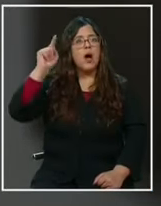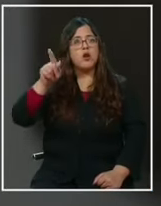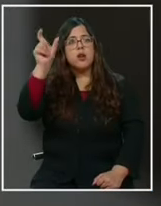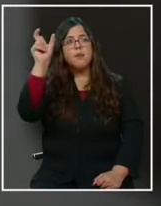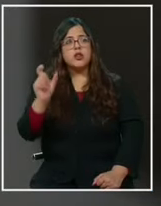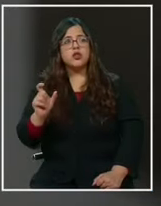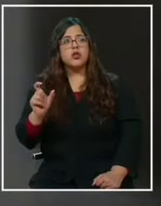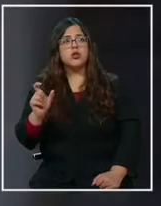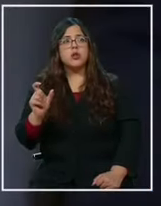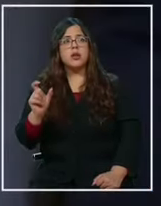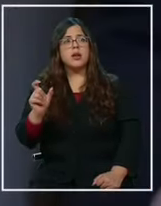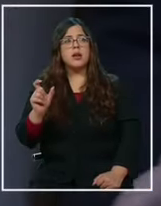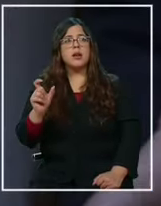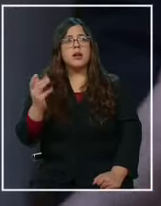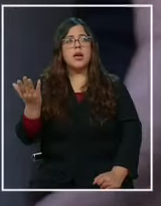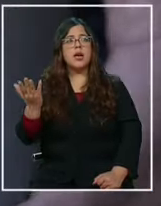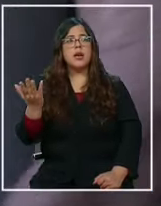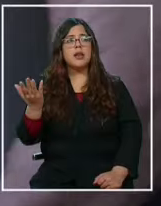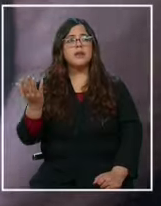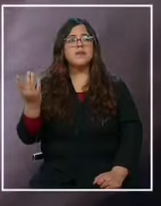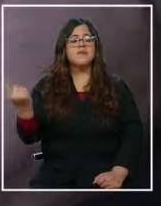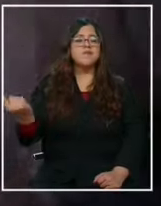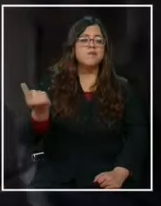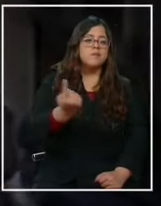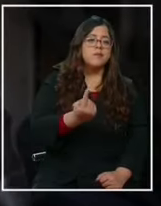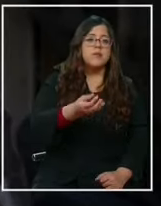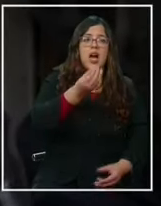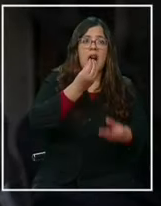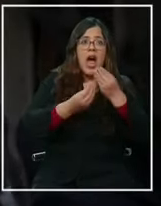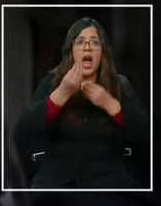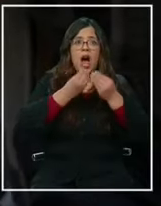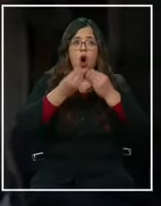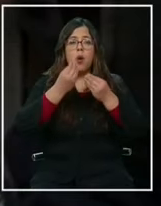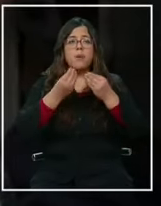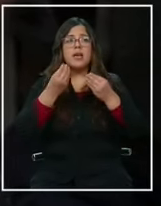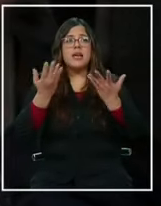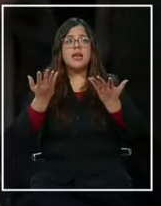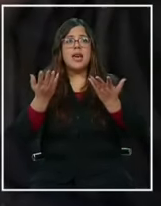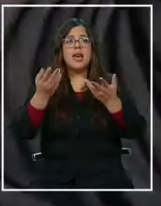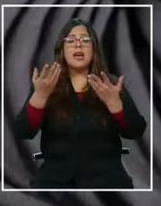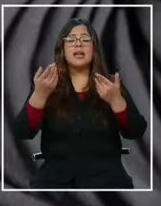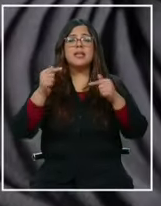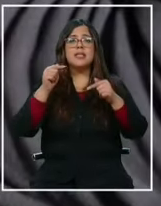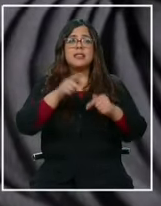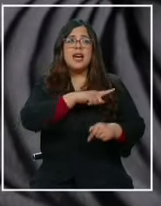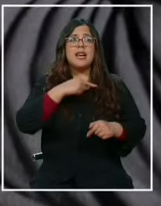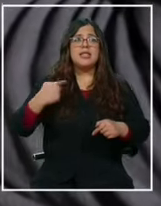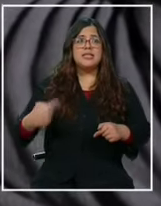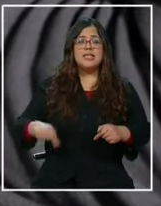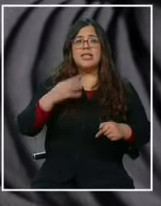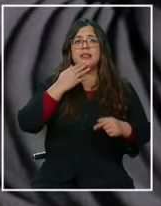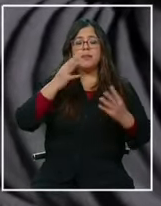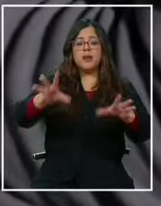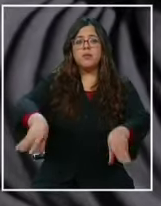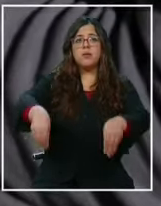particular delivery. Consistía en frazadas y comida china equivalente a 100.000 pesos pagados por un desconocido